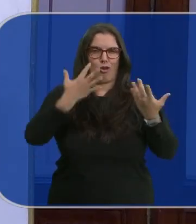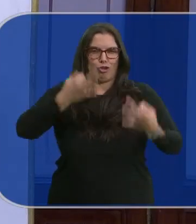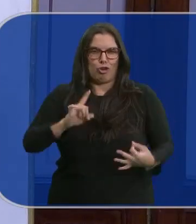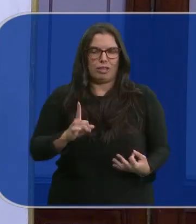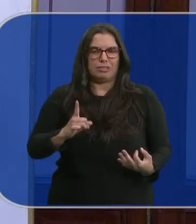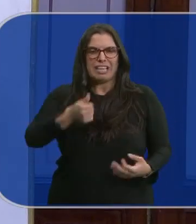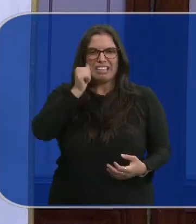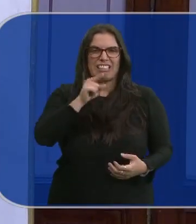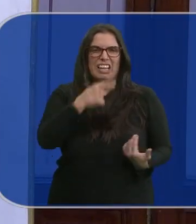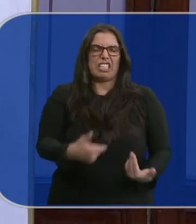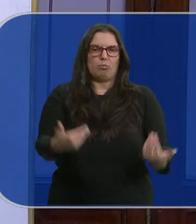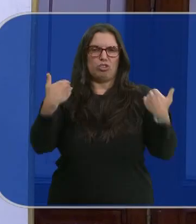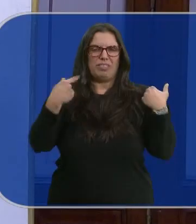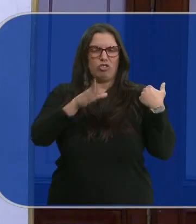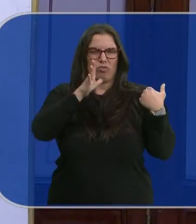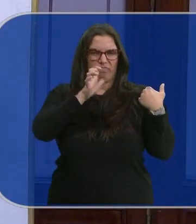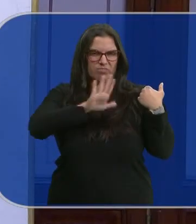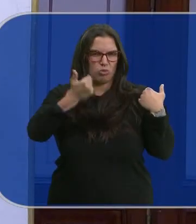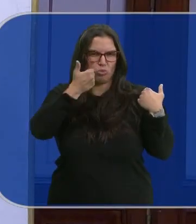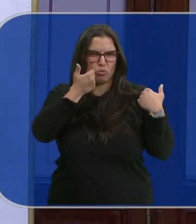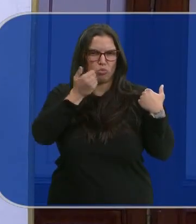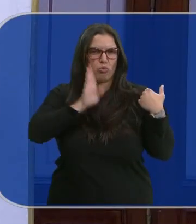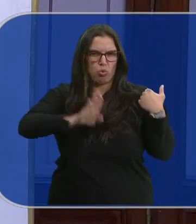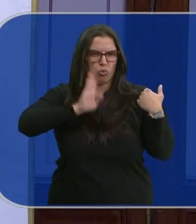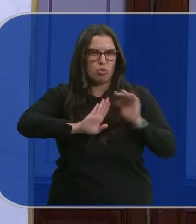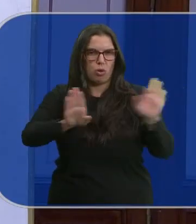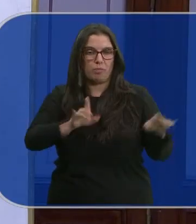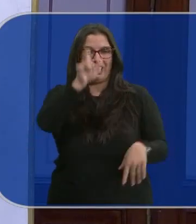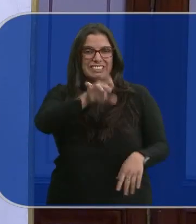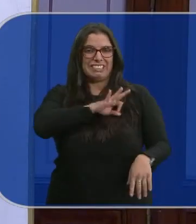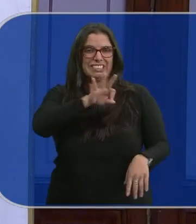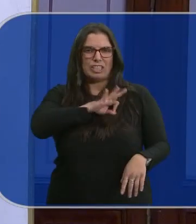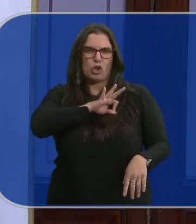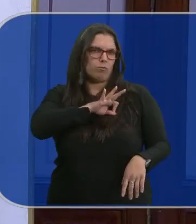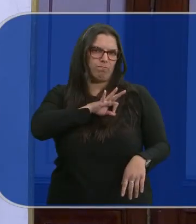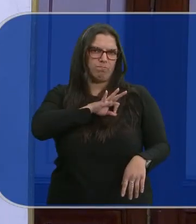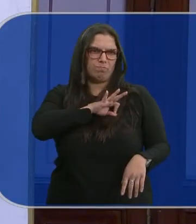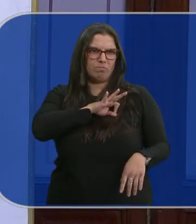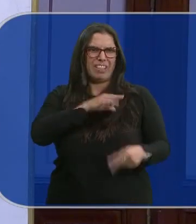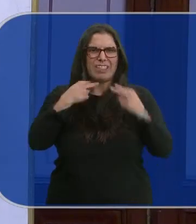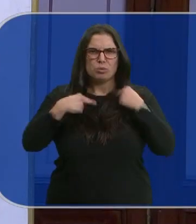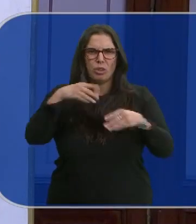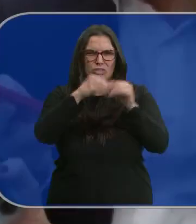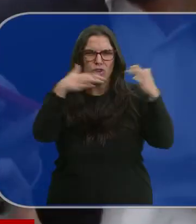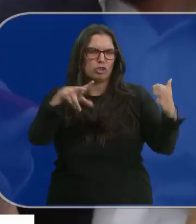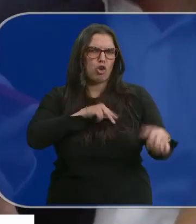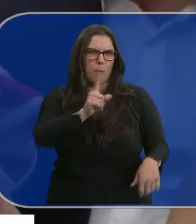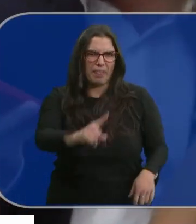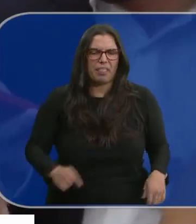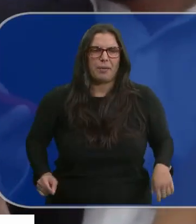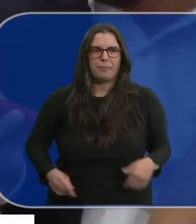responsable de este lodazal. Yo les digo que este señor no merece tener un acta de diputado en el Congreso.